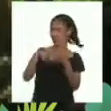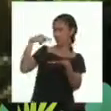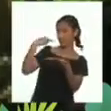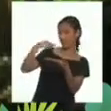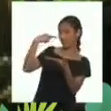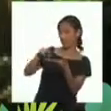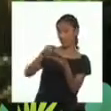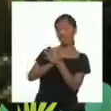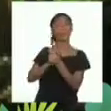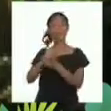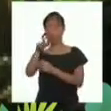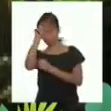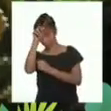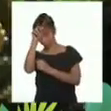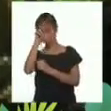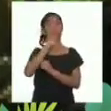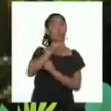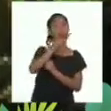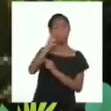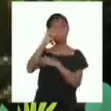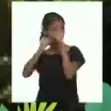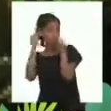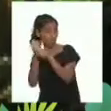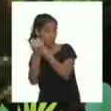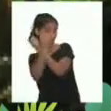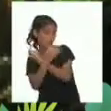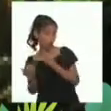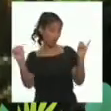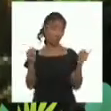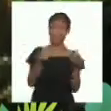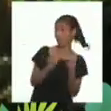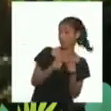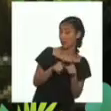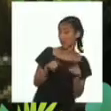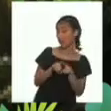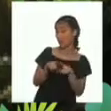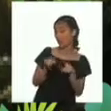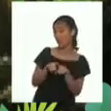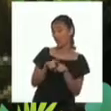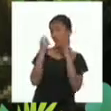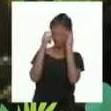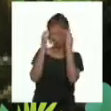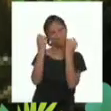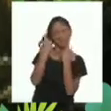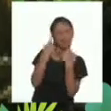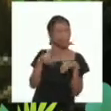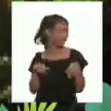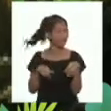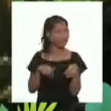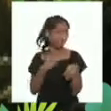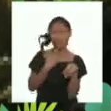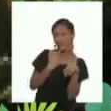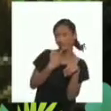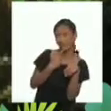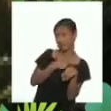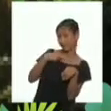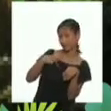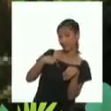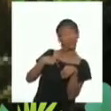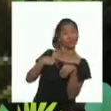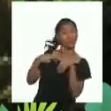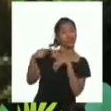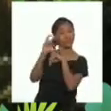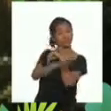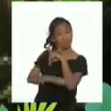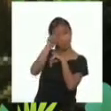la celebración de los 200 años de la independencia del Perú. Pero creo que todavía no entiendo bien. ¿Nuestro